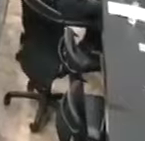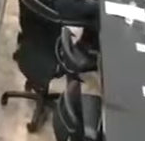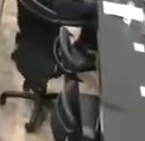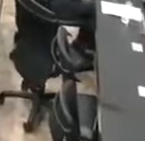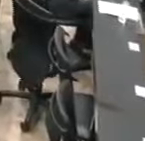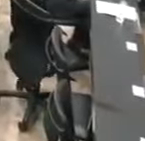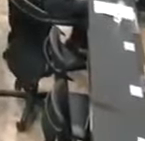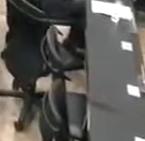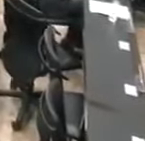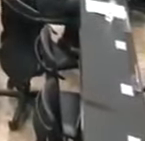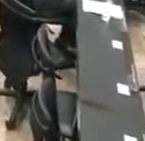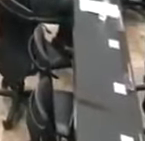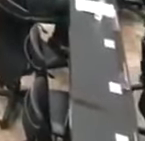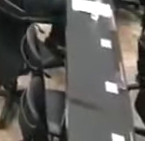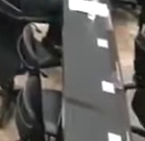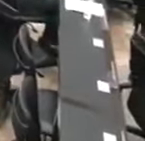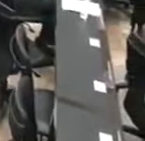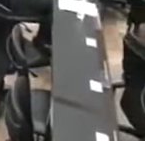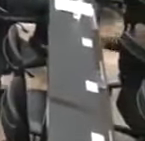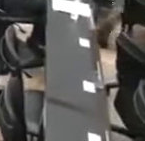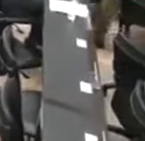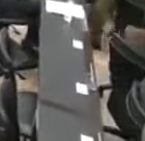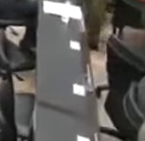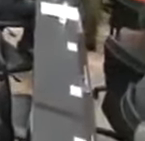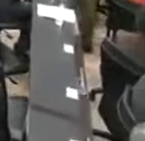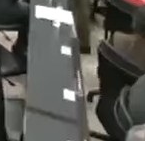Voy a dejar el derecho para el diputado Omar Ávila.